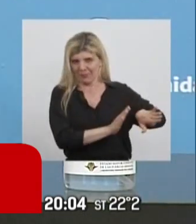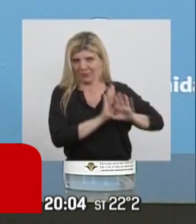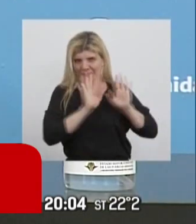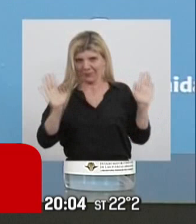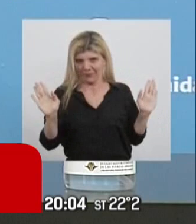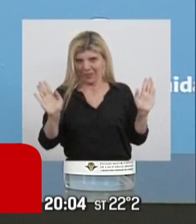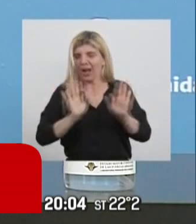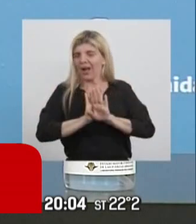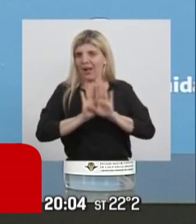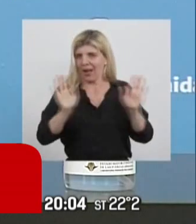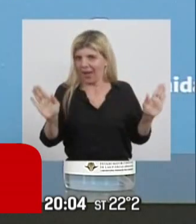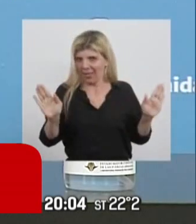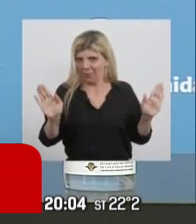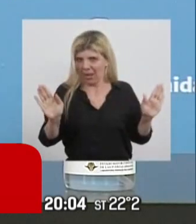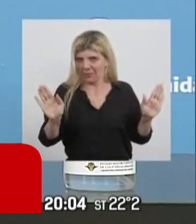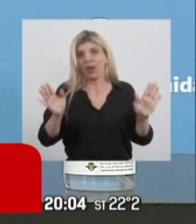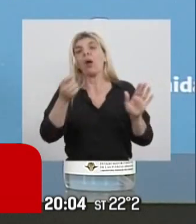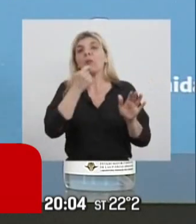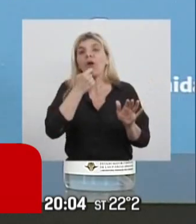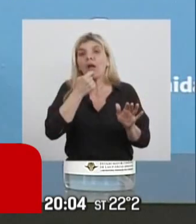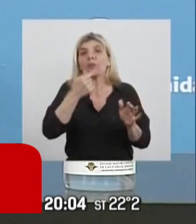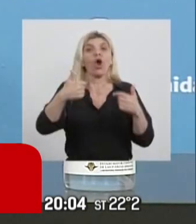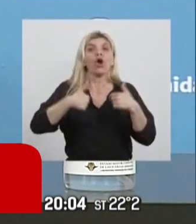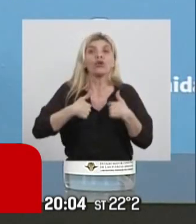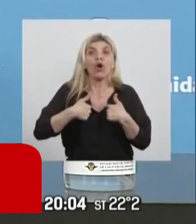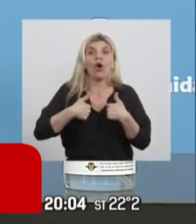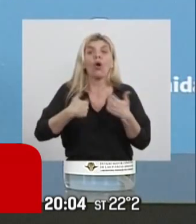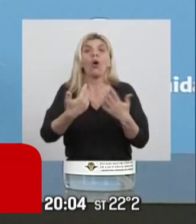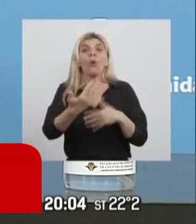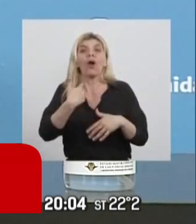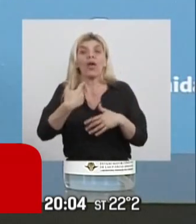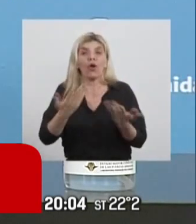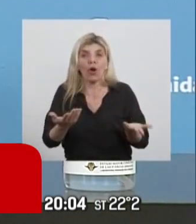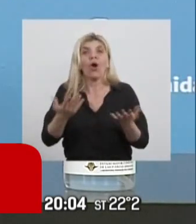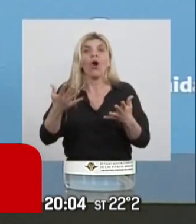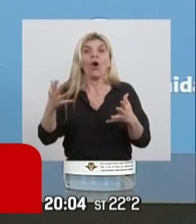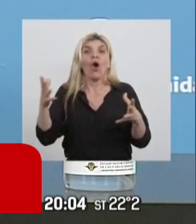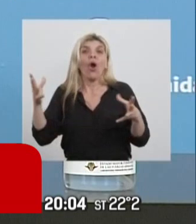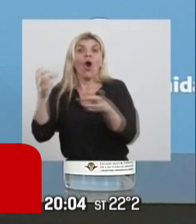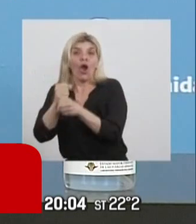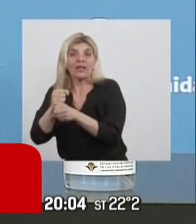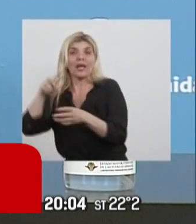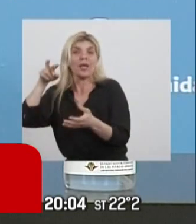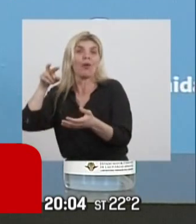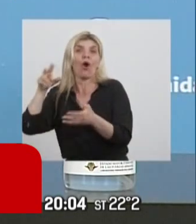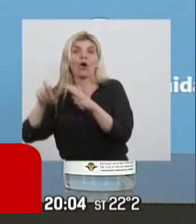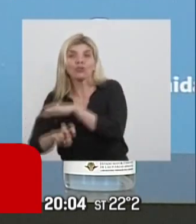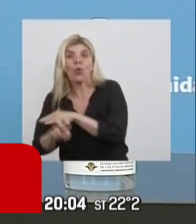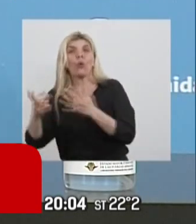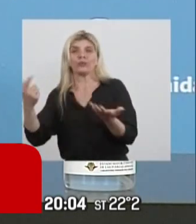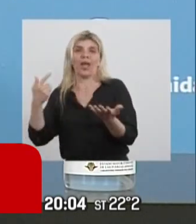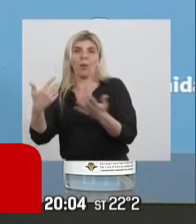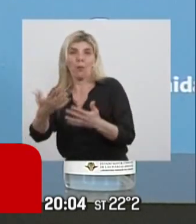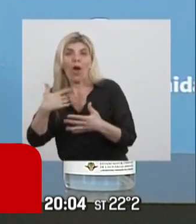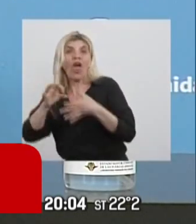Eso quiere decir que, por ejemplo, cualquiera pueda utilizar el servicio público de pasajeros de